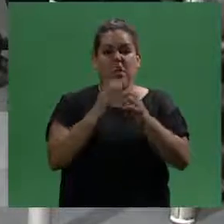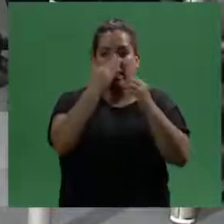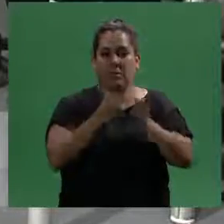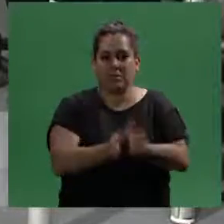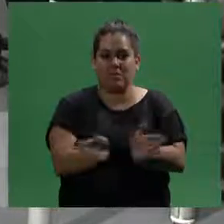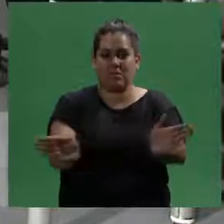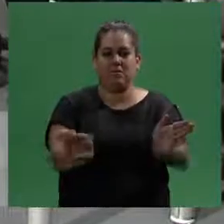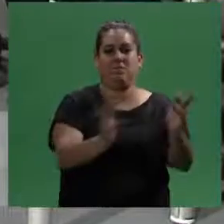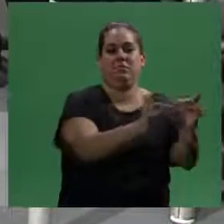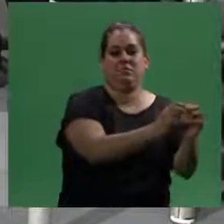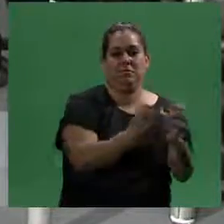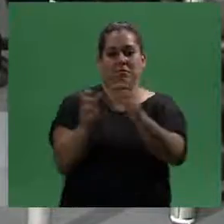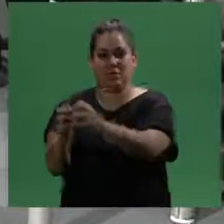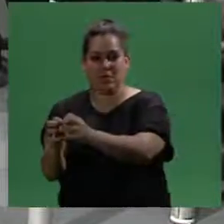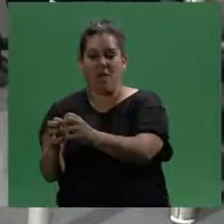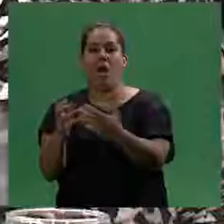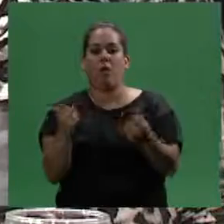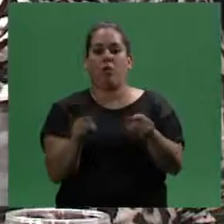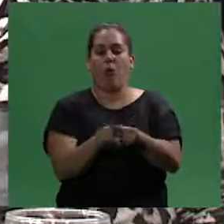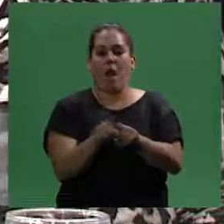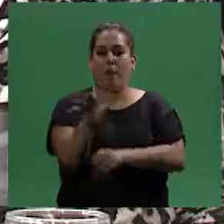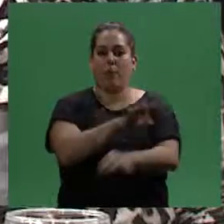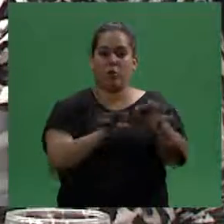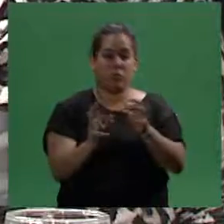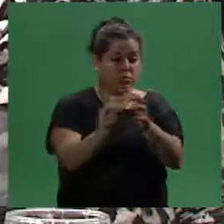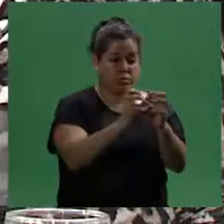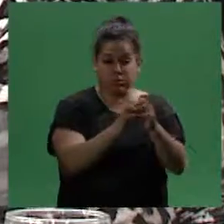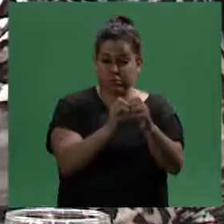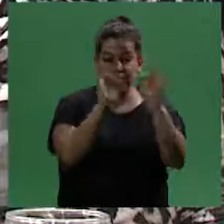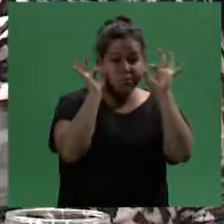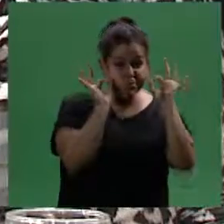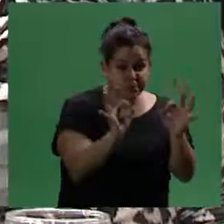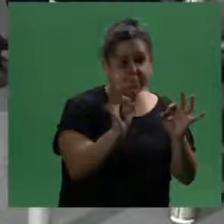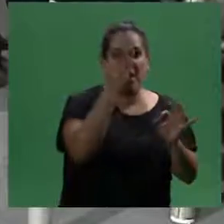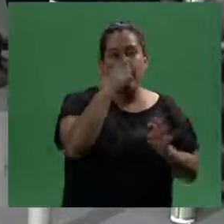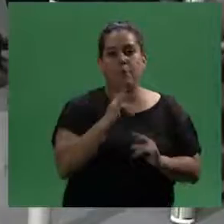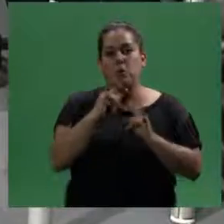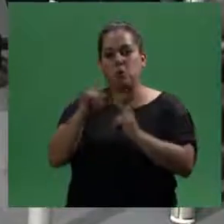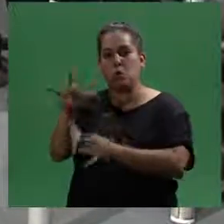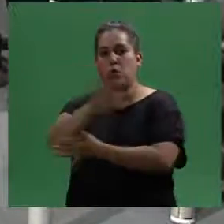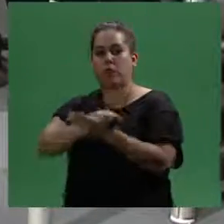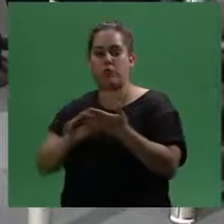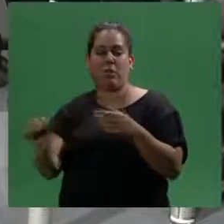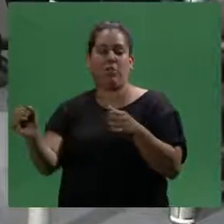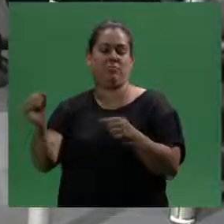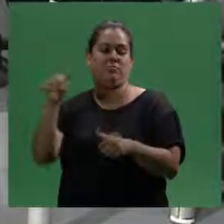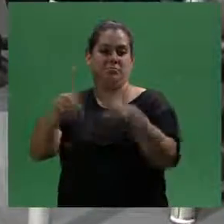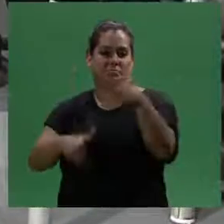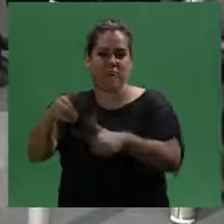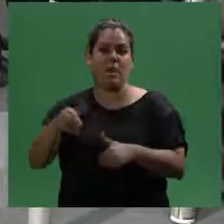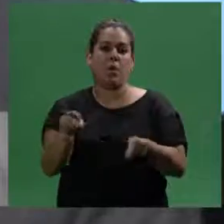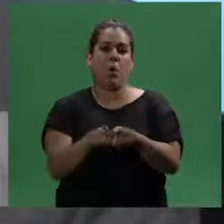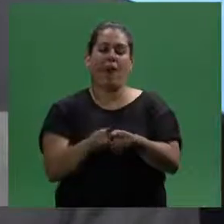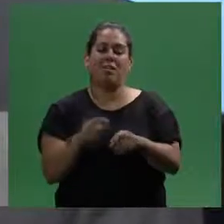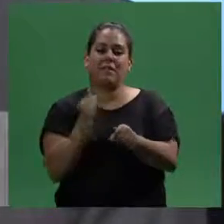van puliendo esos proyectos o esos trabajos para que luego los diputados terminen, digamos, dándole el cierre, para darle... Son los que